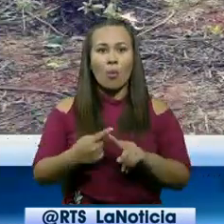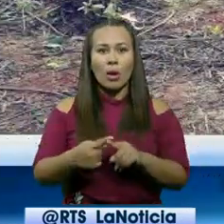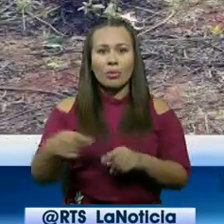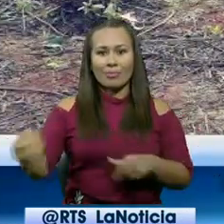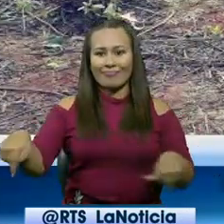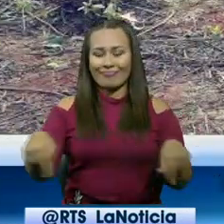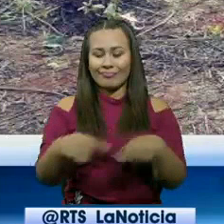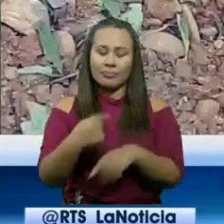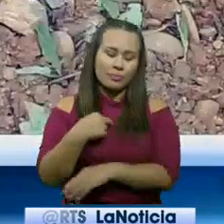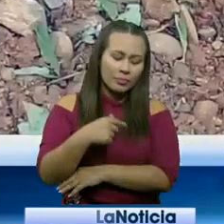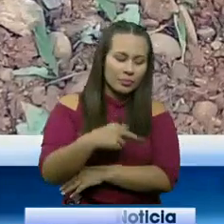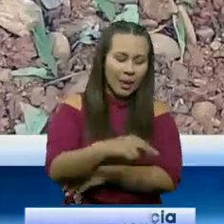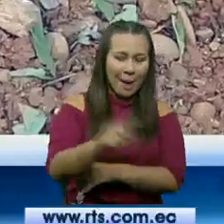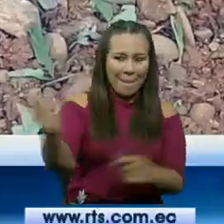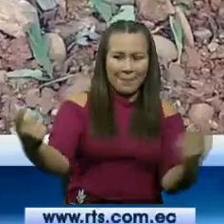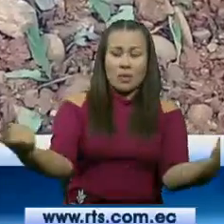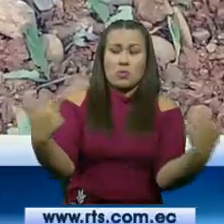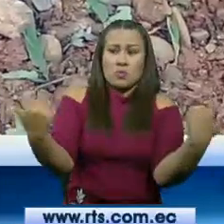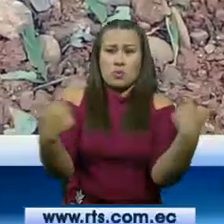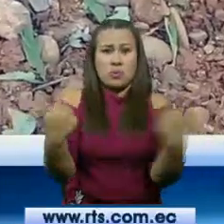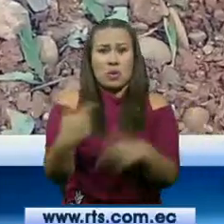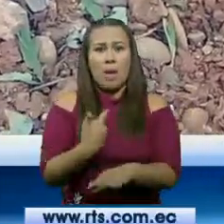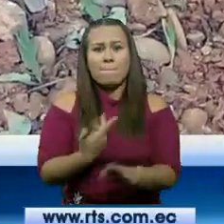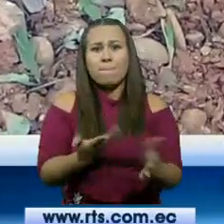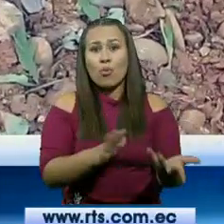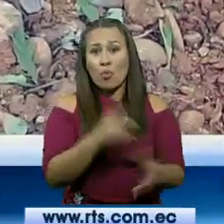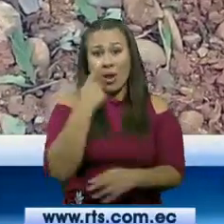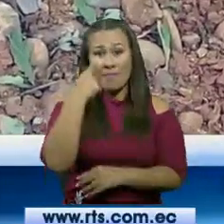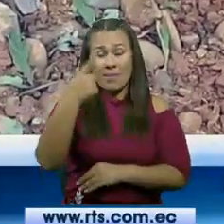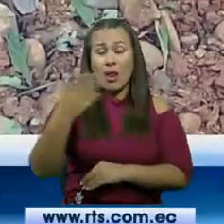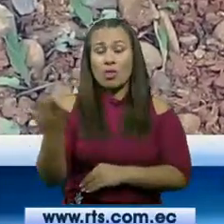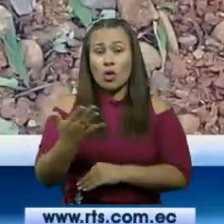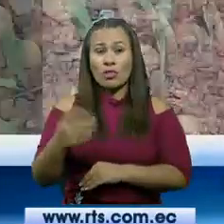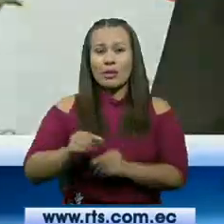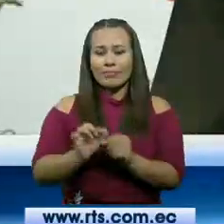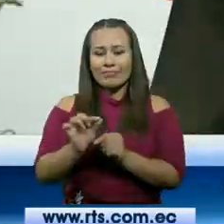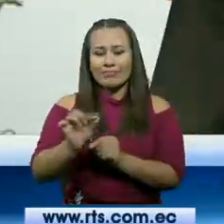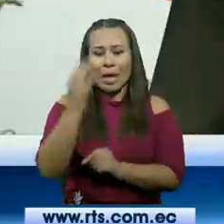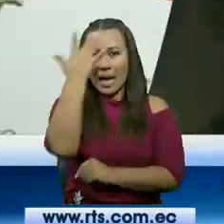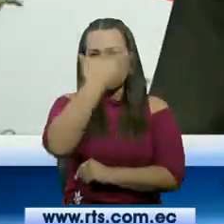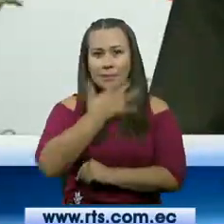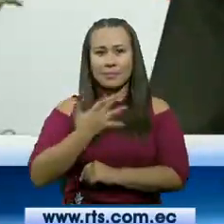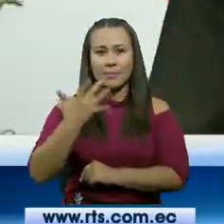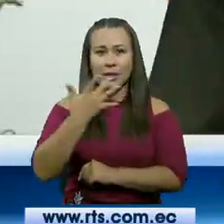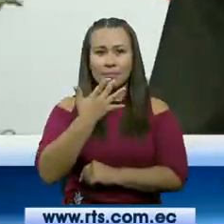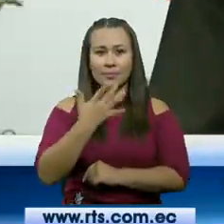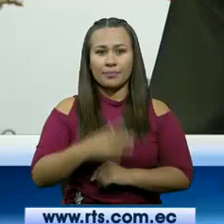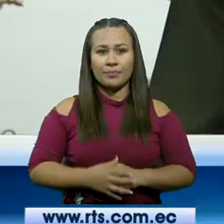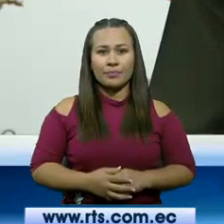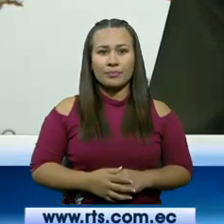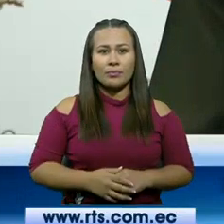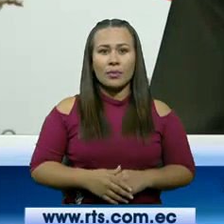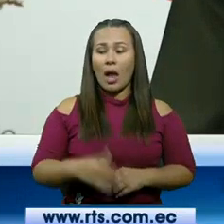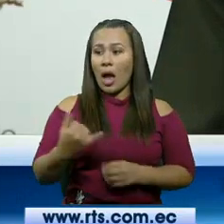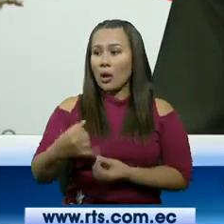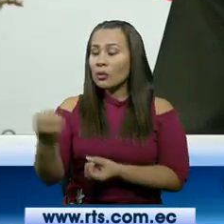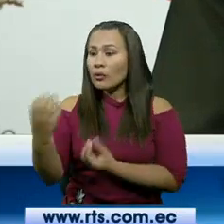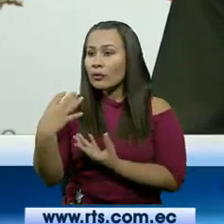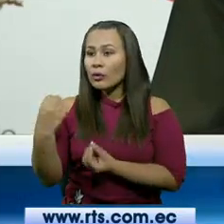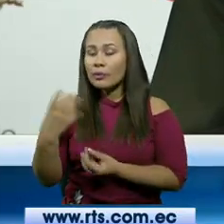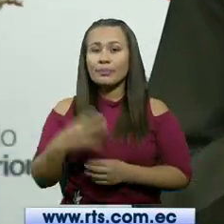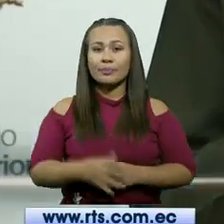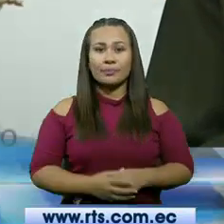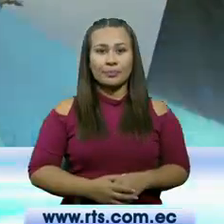cadena el 3 de noviembre del año pasado en el cantón fronterizo de San Lorenzo. Ellos estaban verificando una información